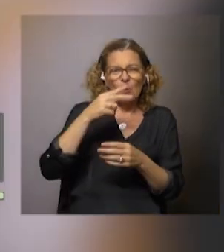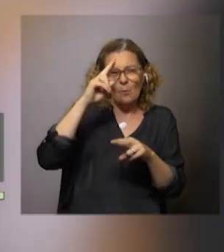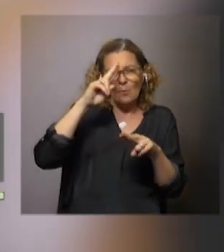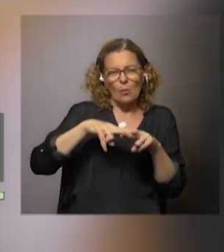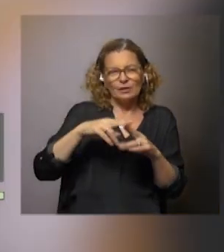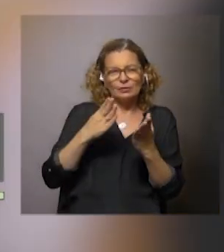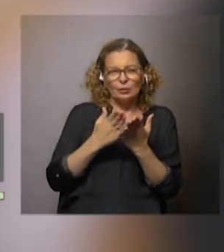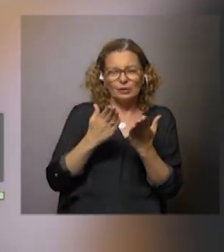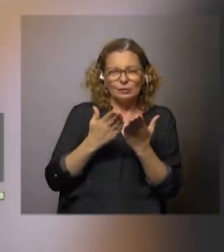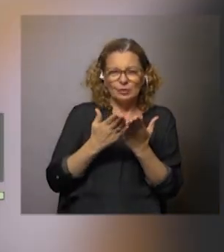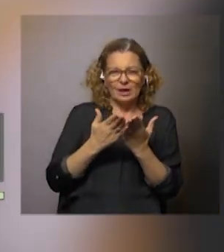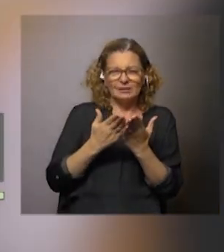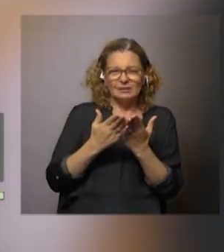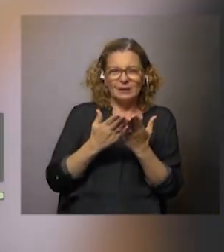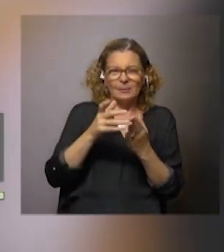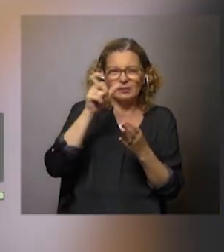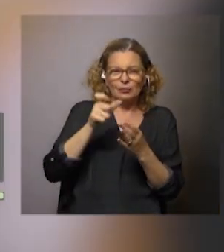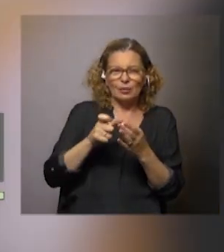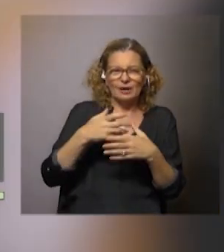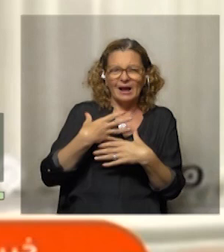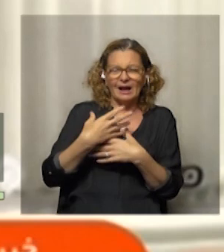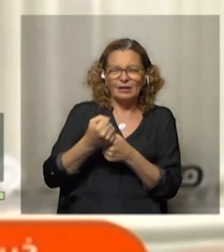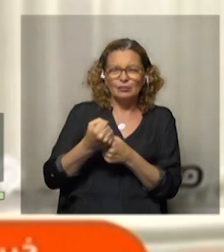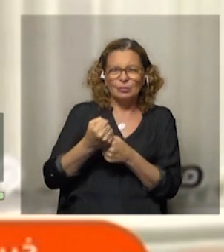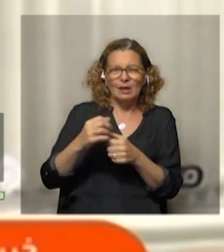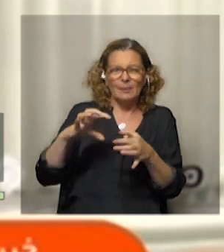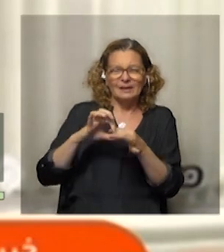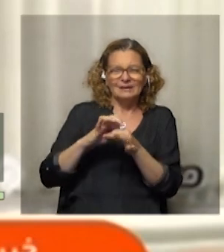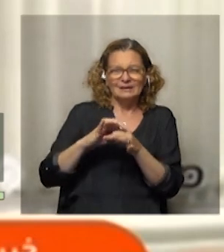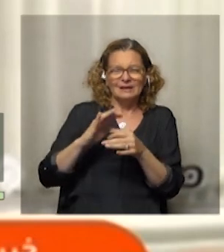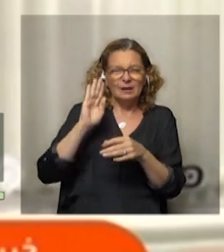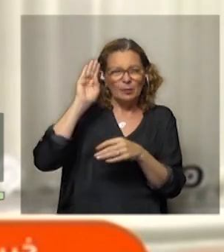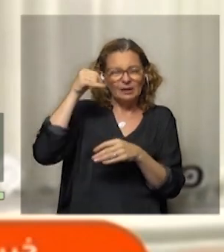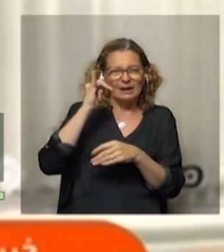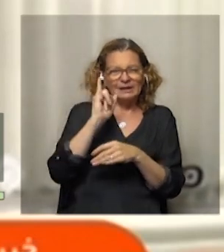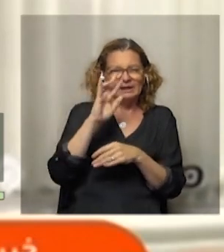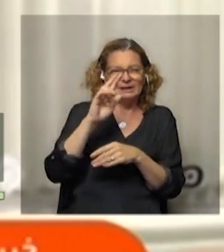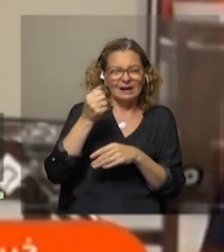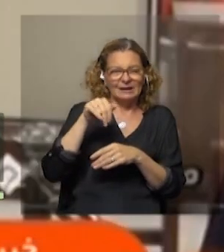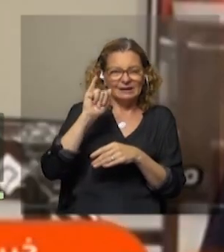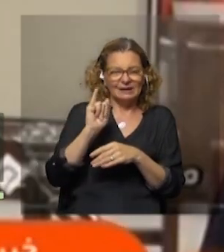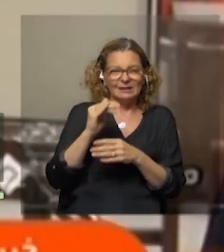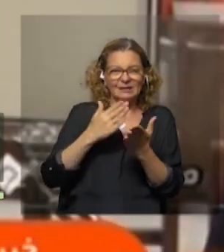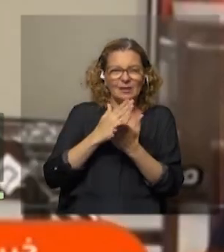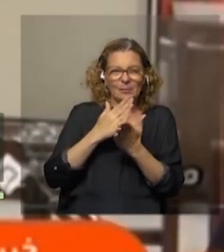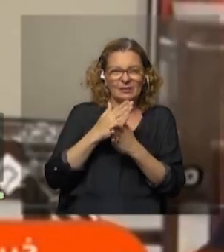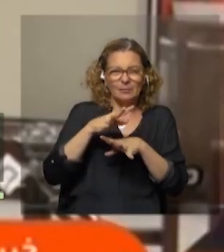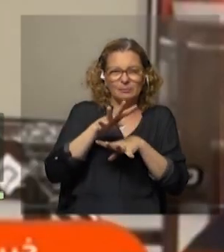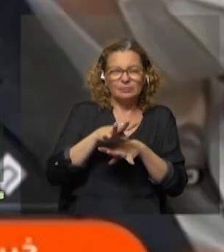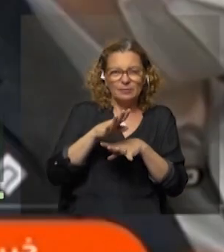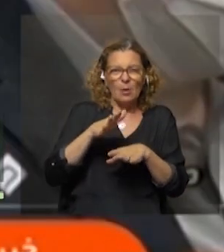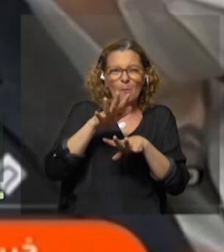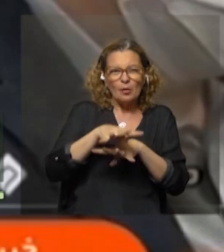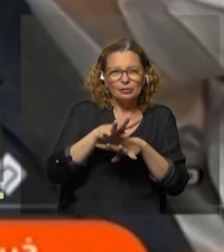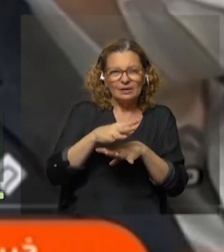estudiantes basic voluntarios paramilitares dependientes de la guardia republicana iraní que han estado al frente de la represión estatal de las